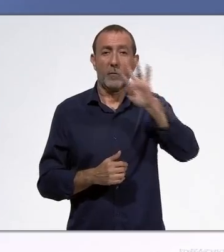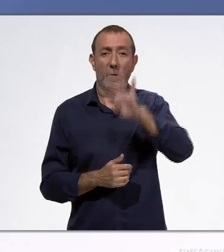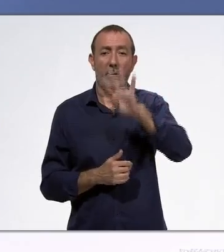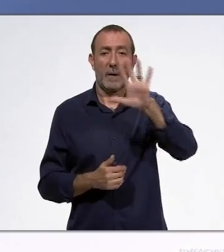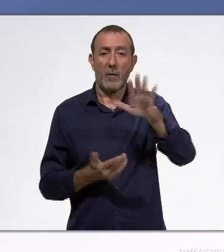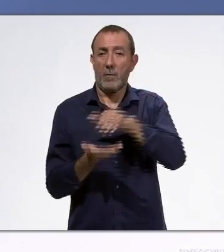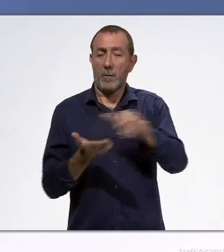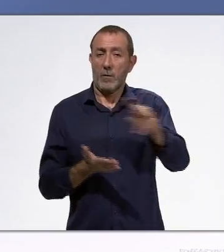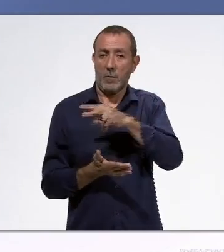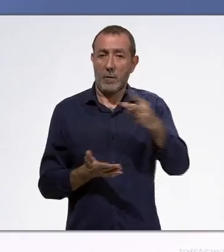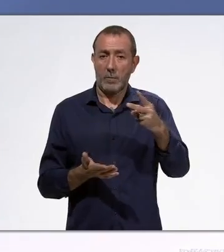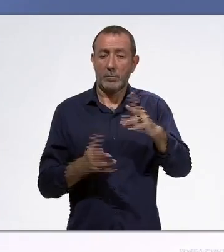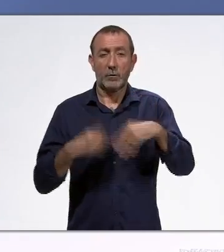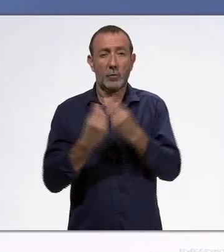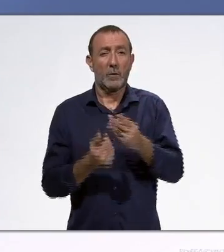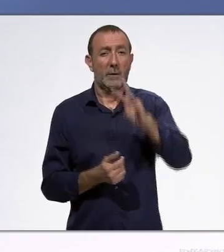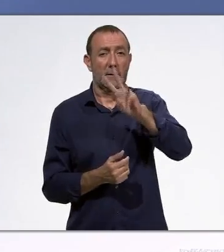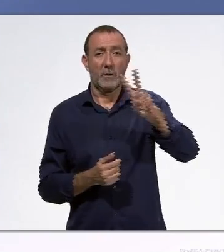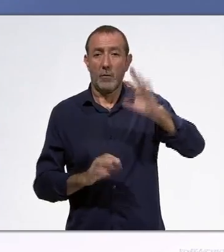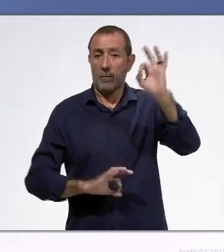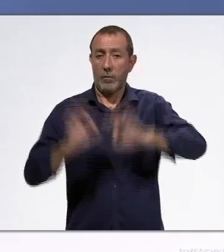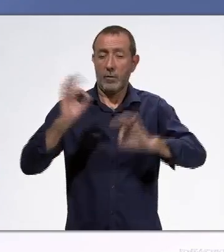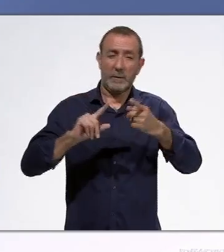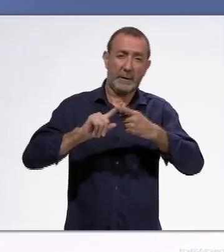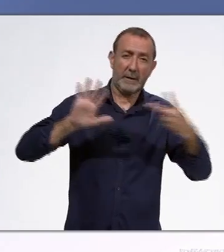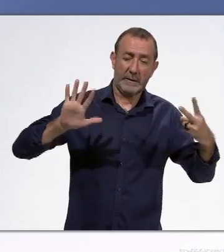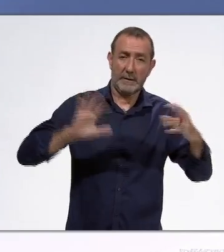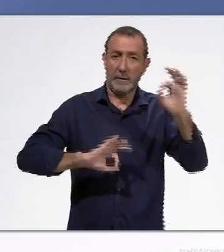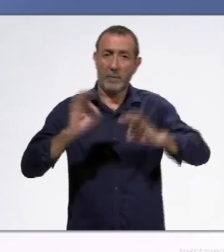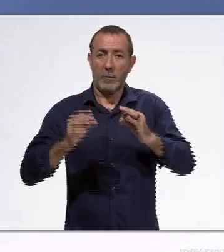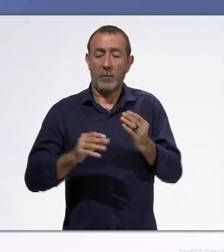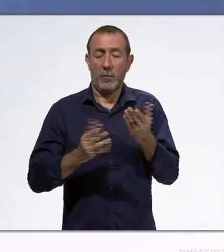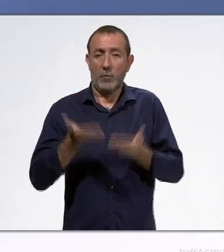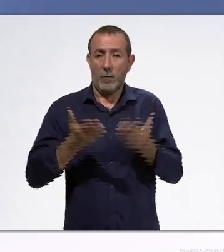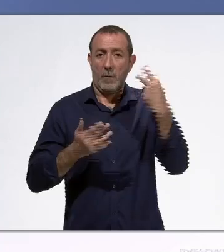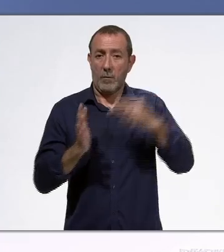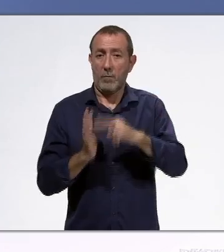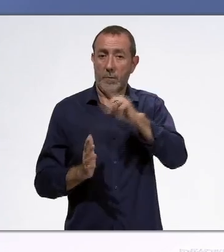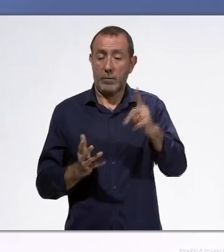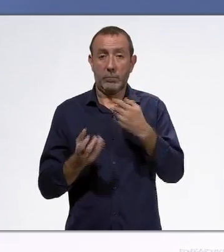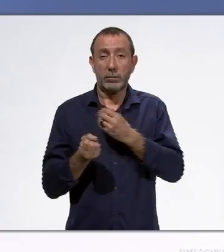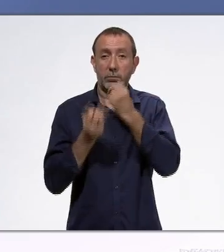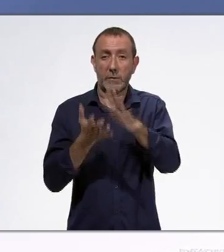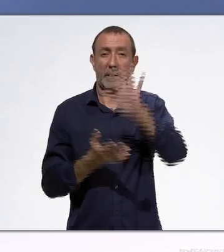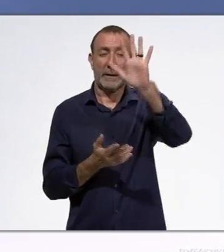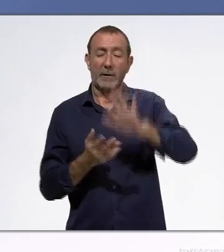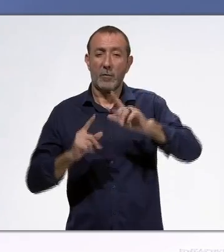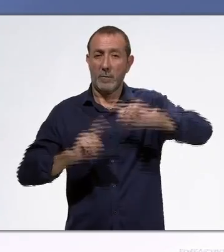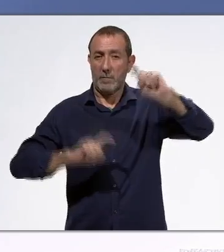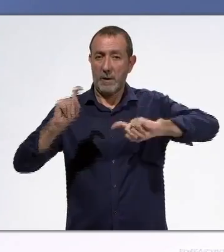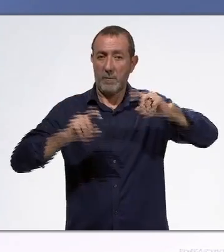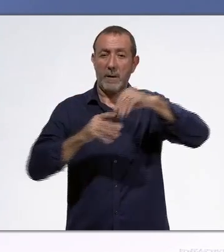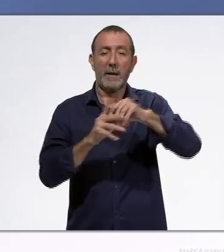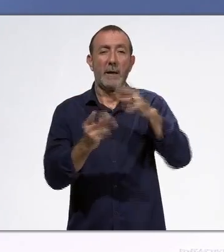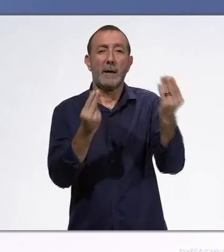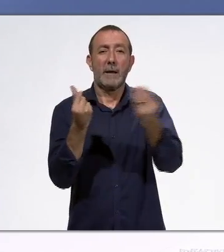millones de euros un 32% un 37% más que en 2020 así lo revela El quinto barómetro del